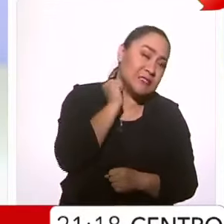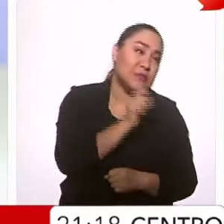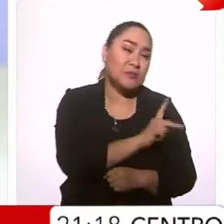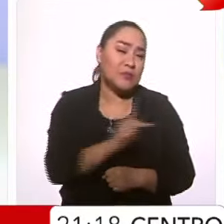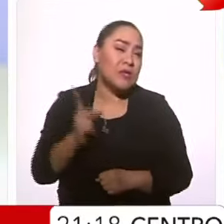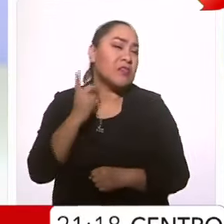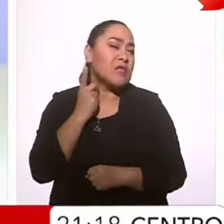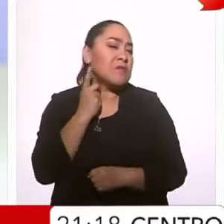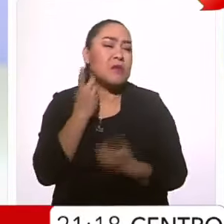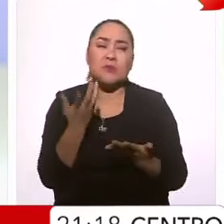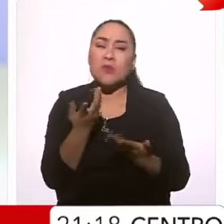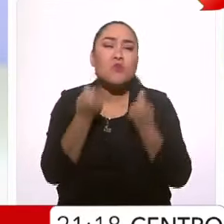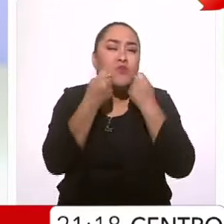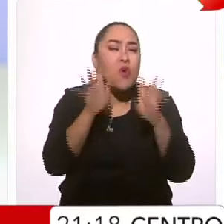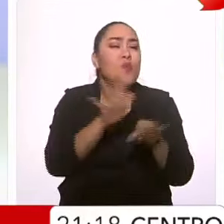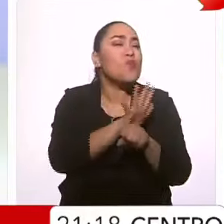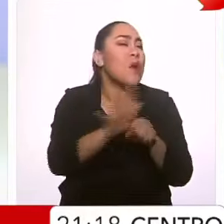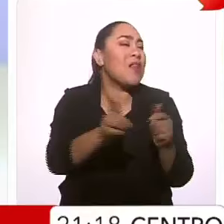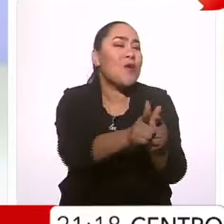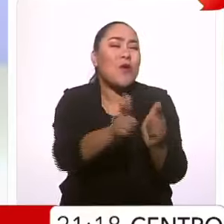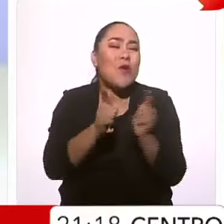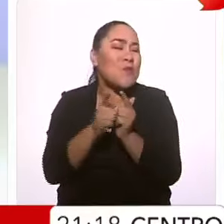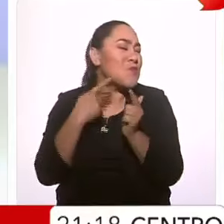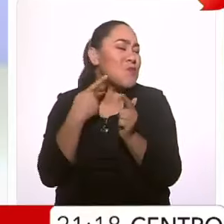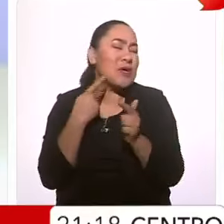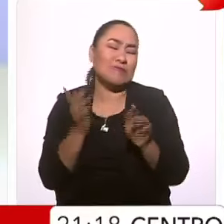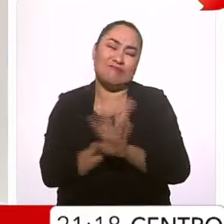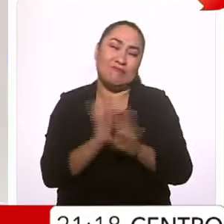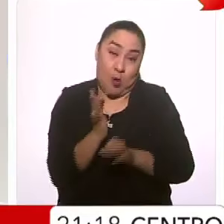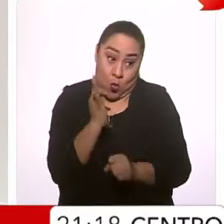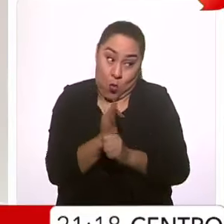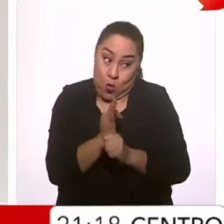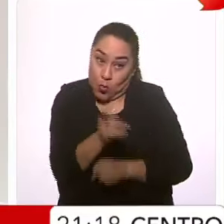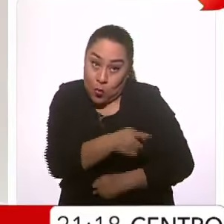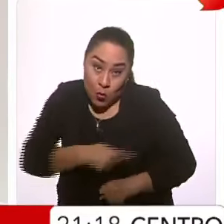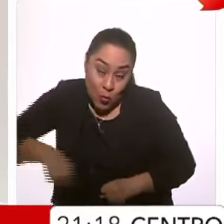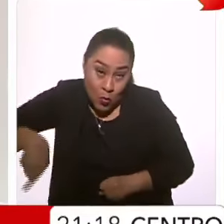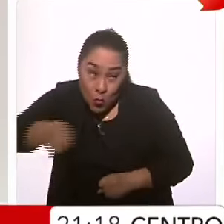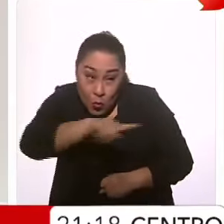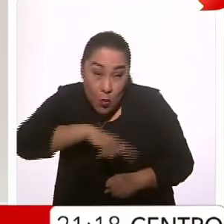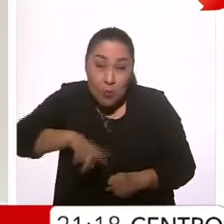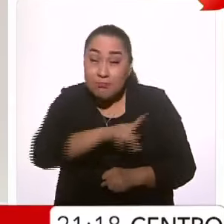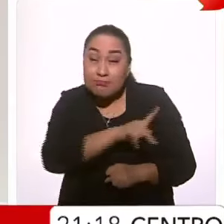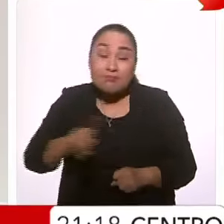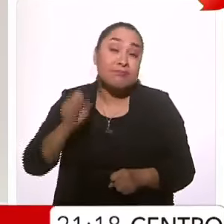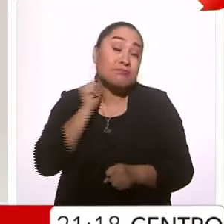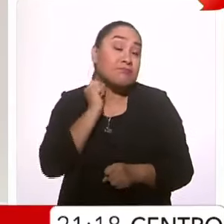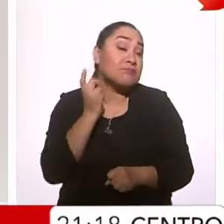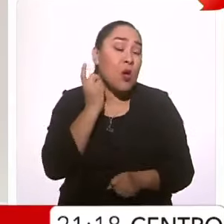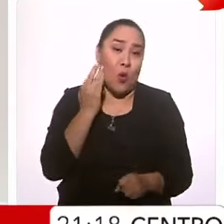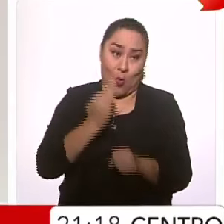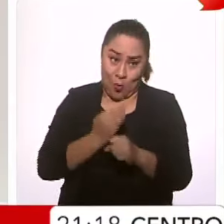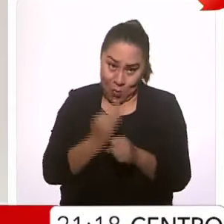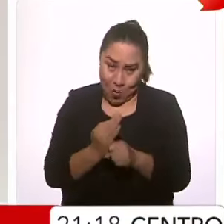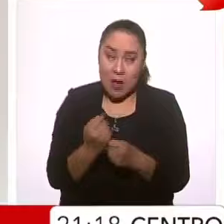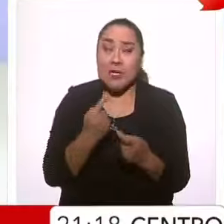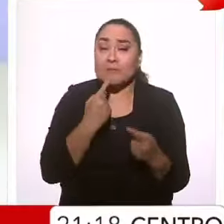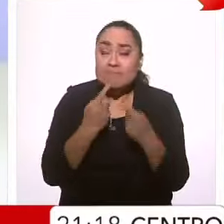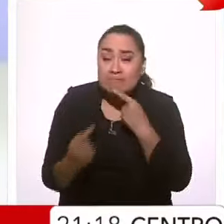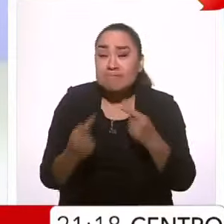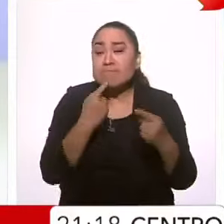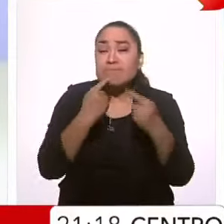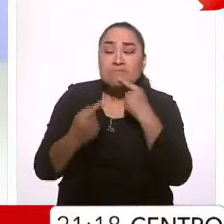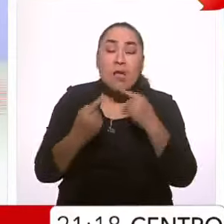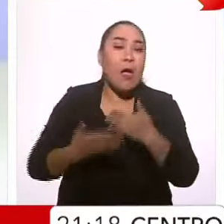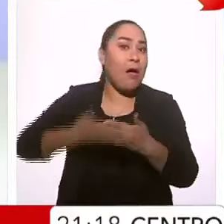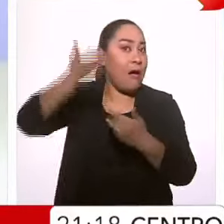importa en esta pluralidad que representemos hoy, tenemos en la mesa una discusión como nunca se había visto en la